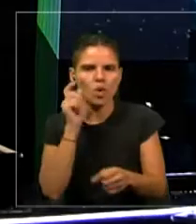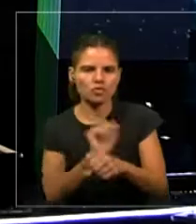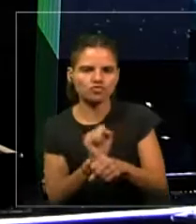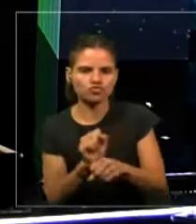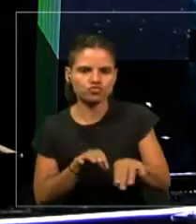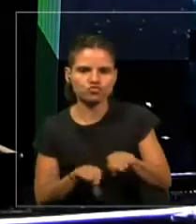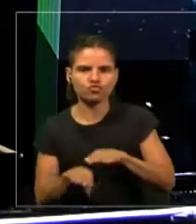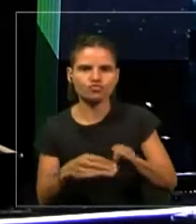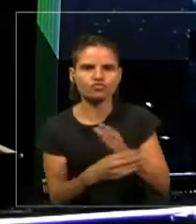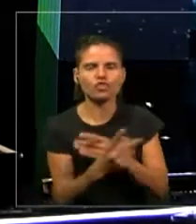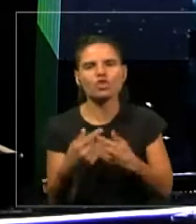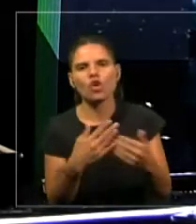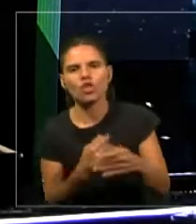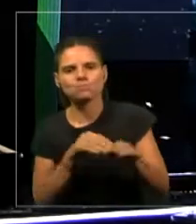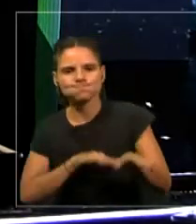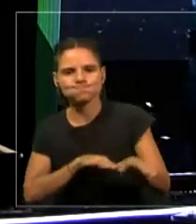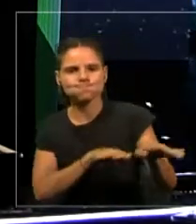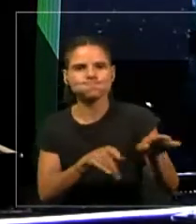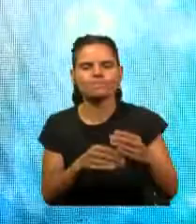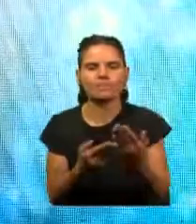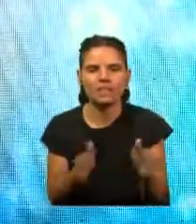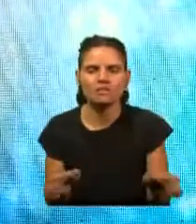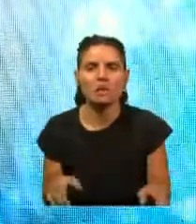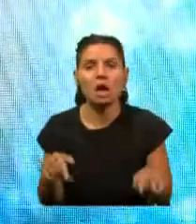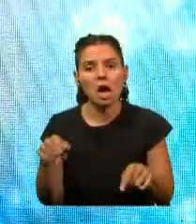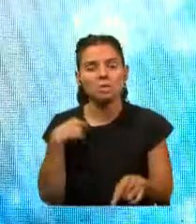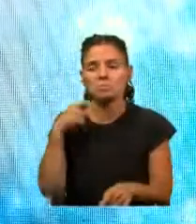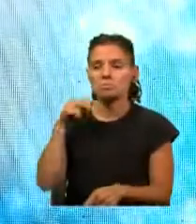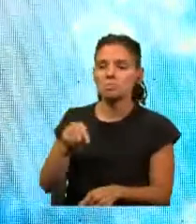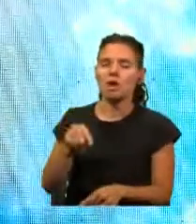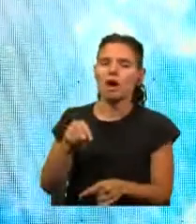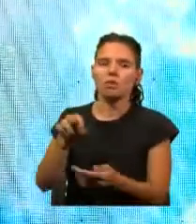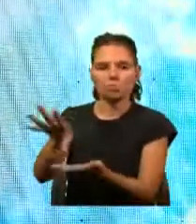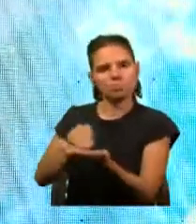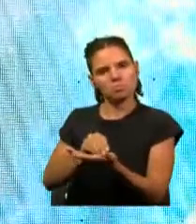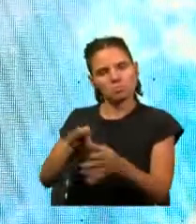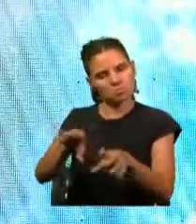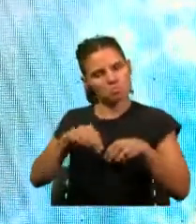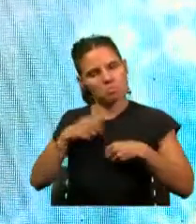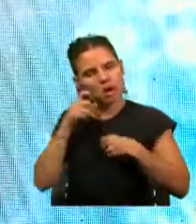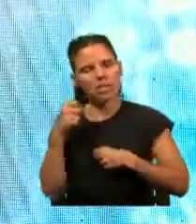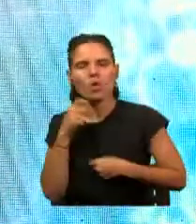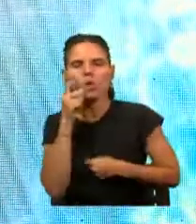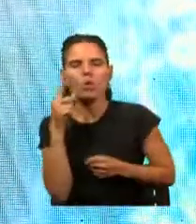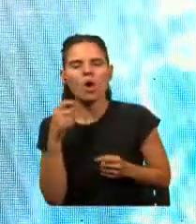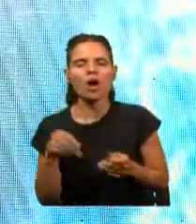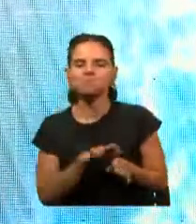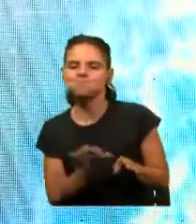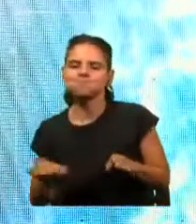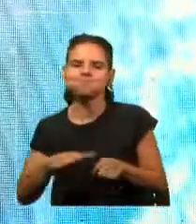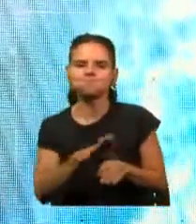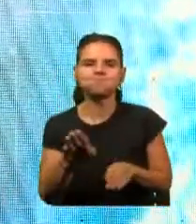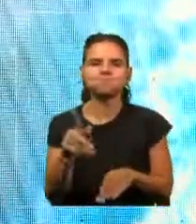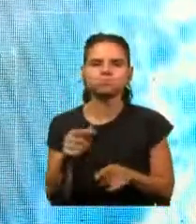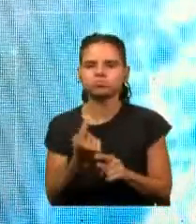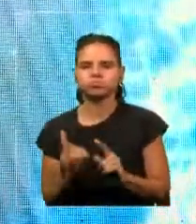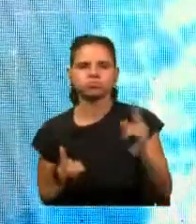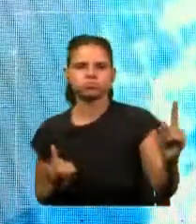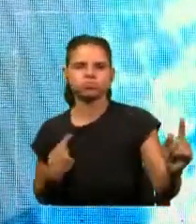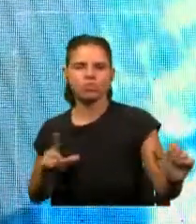y sugieren, uno se conforma o no, adoptar tal o tal itinerario, ¿no es cierto? En función